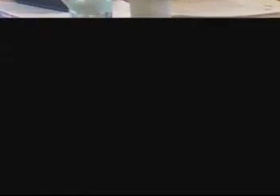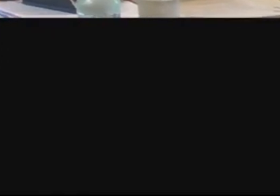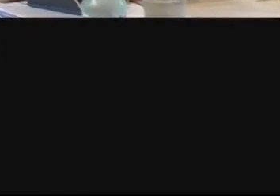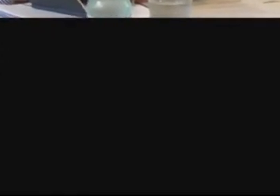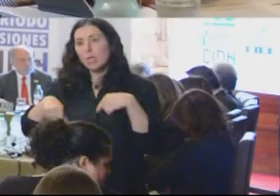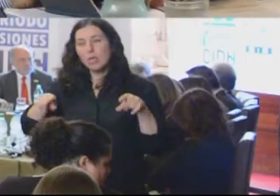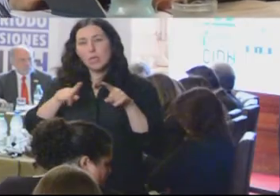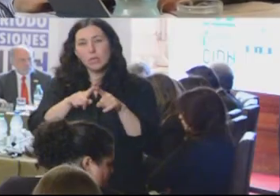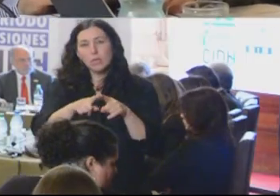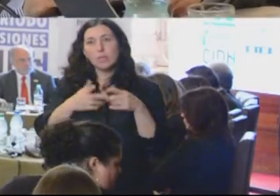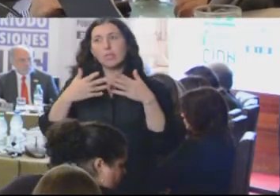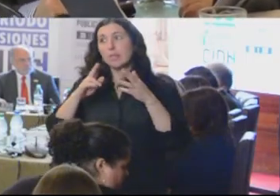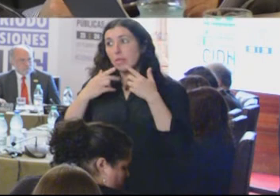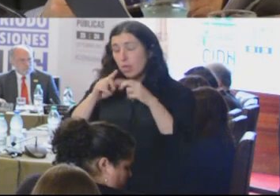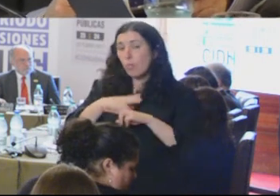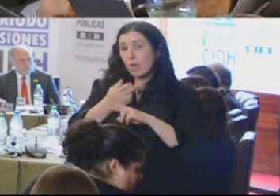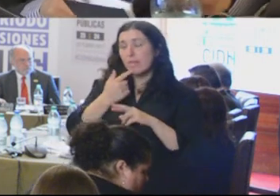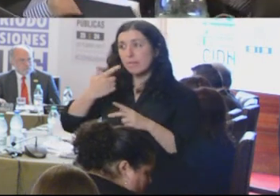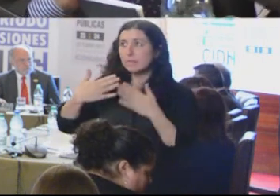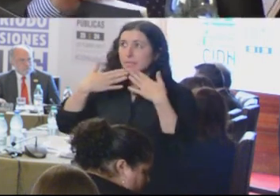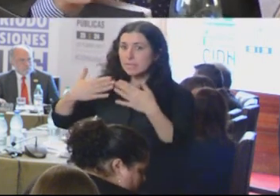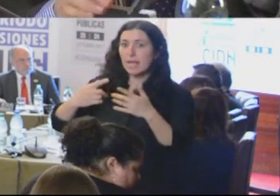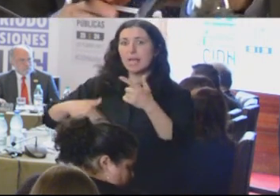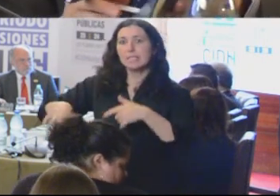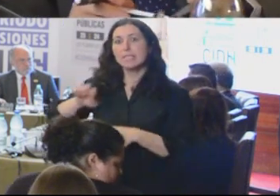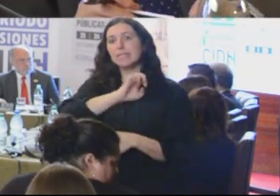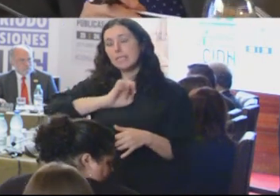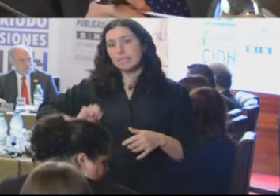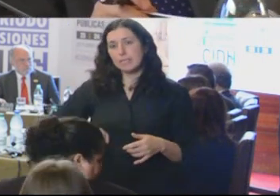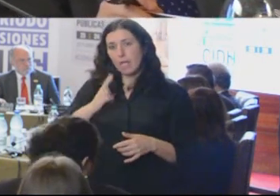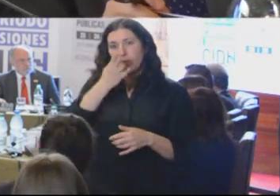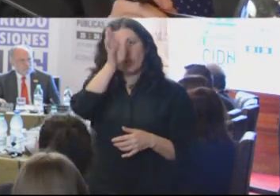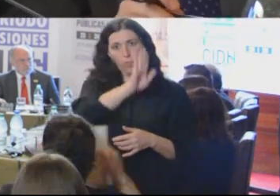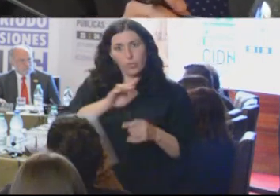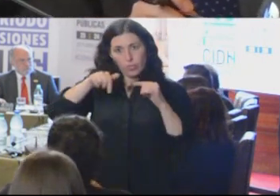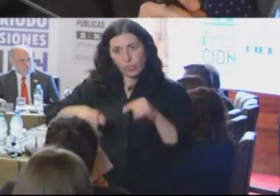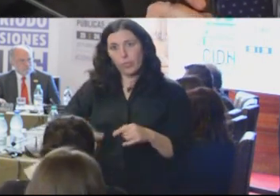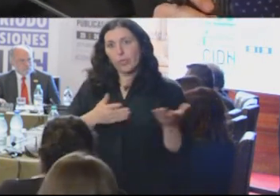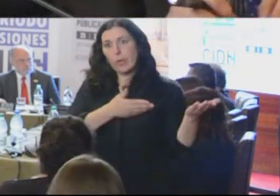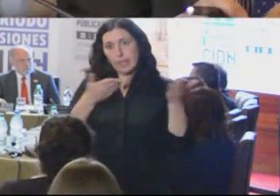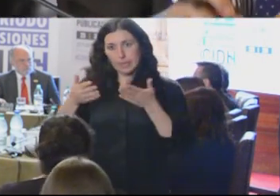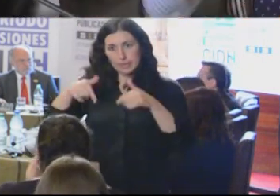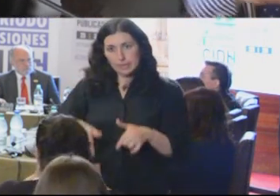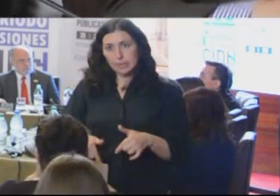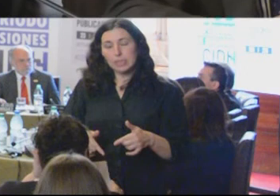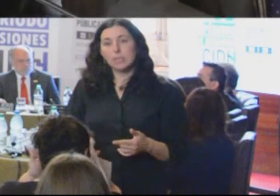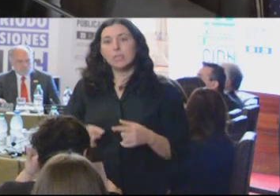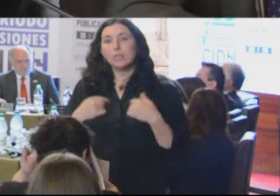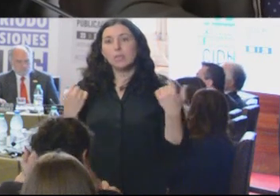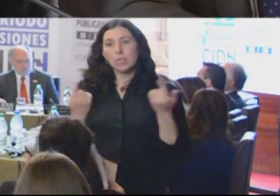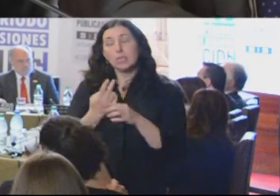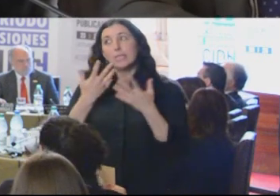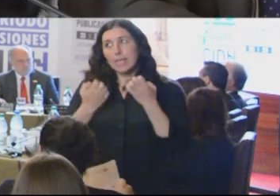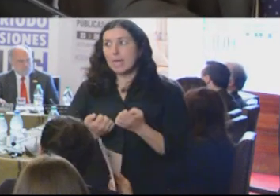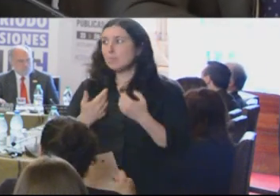igualmente nuestra gratitud con el gran estado de uruguay por su recibo y permítanos comenzar